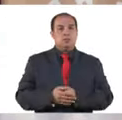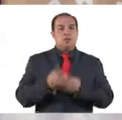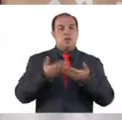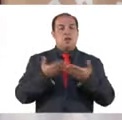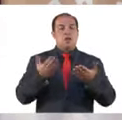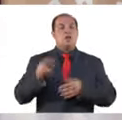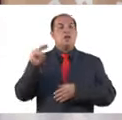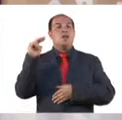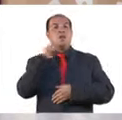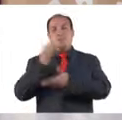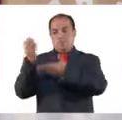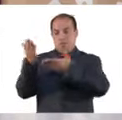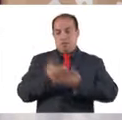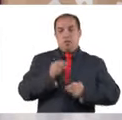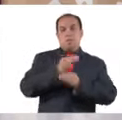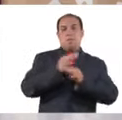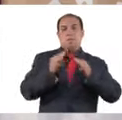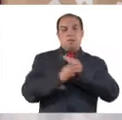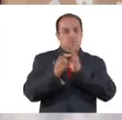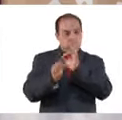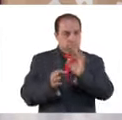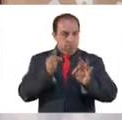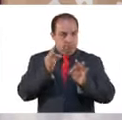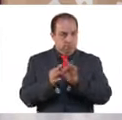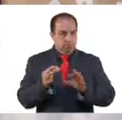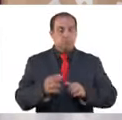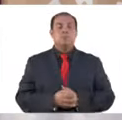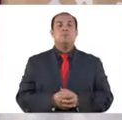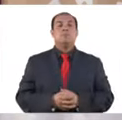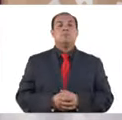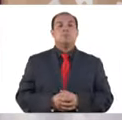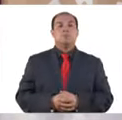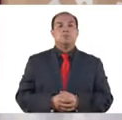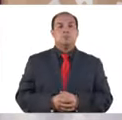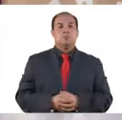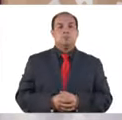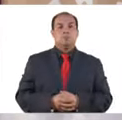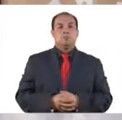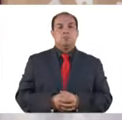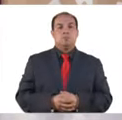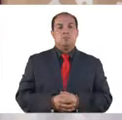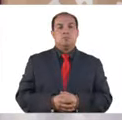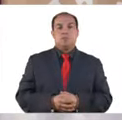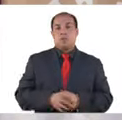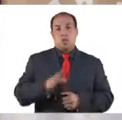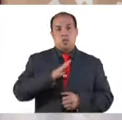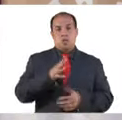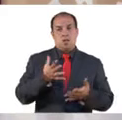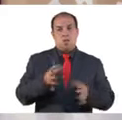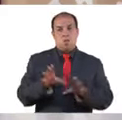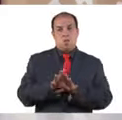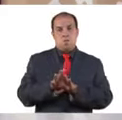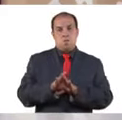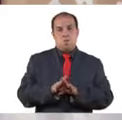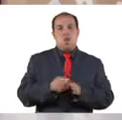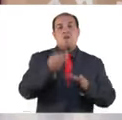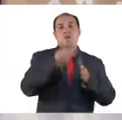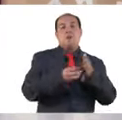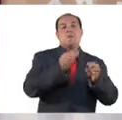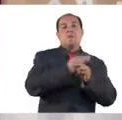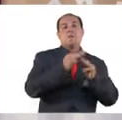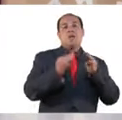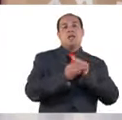van a adquirir más rápido, más eficientemente, y de una manera que no cargue con estas inercias